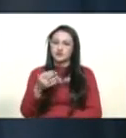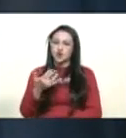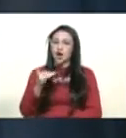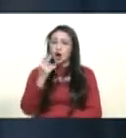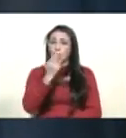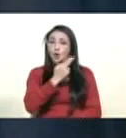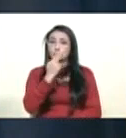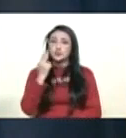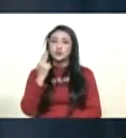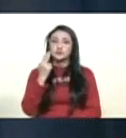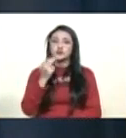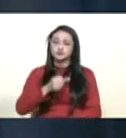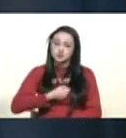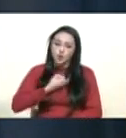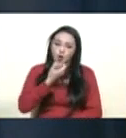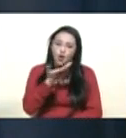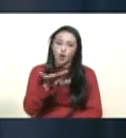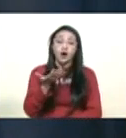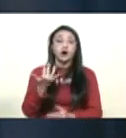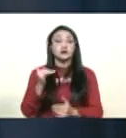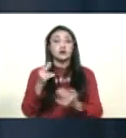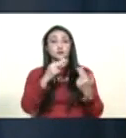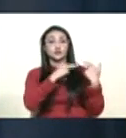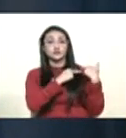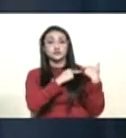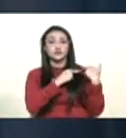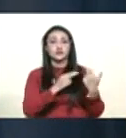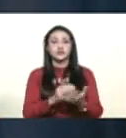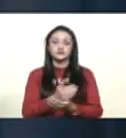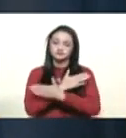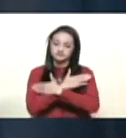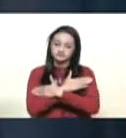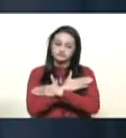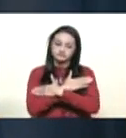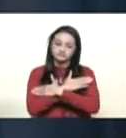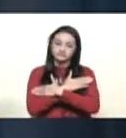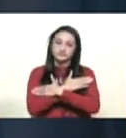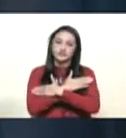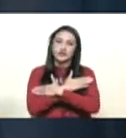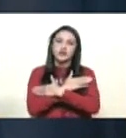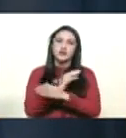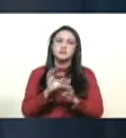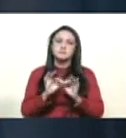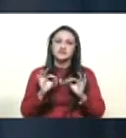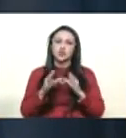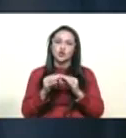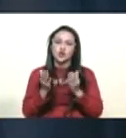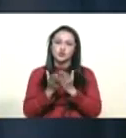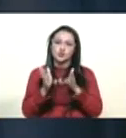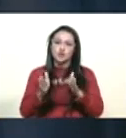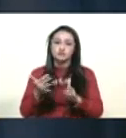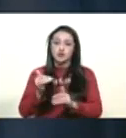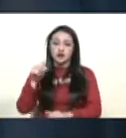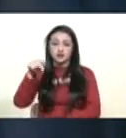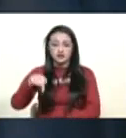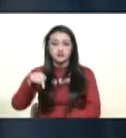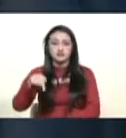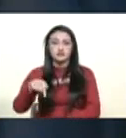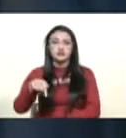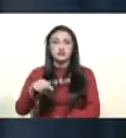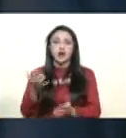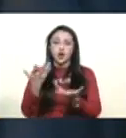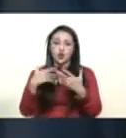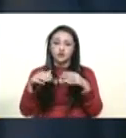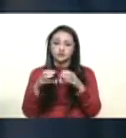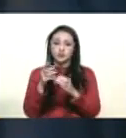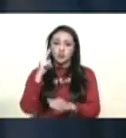compromiso y de mucha responsabilidad. Un abrazo muy especial a los estudiantes que se encuentran el día de hoy y a la